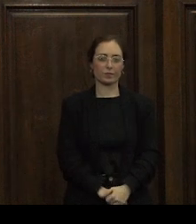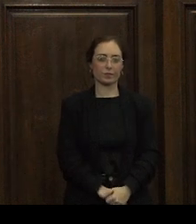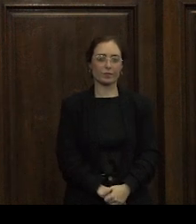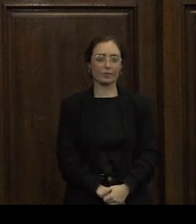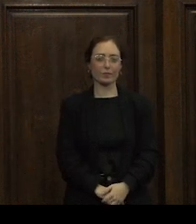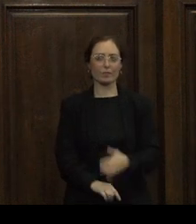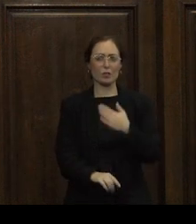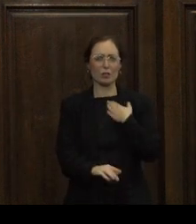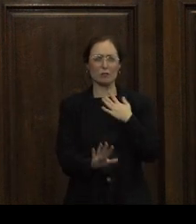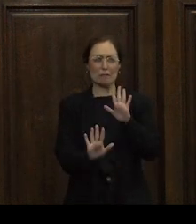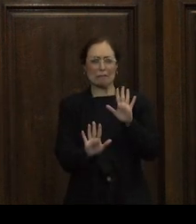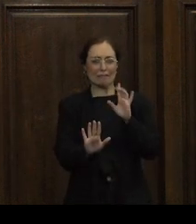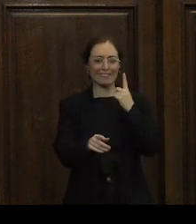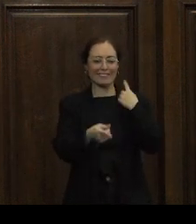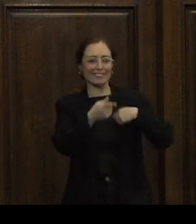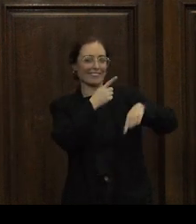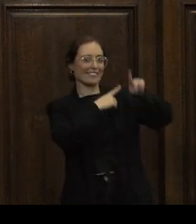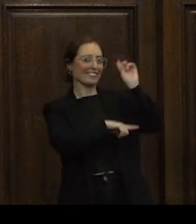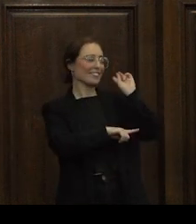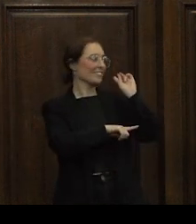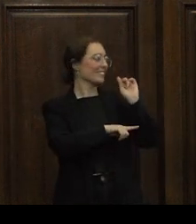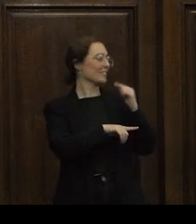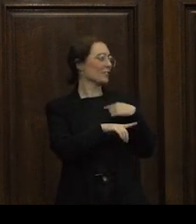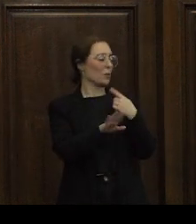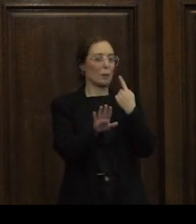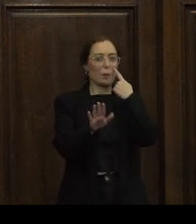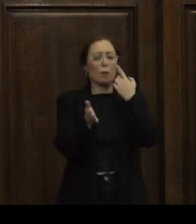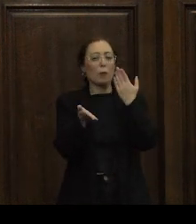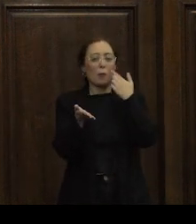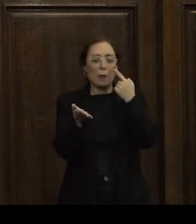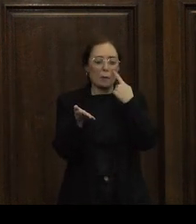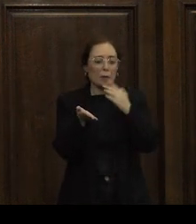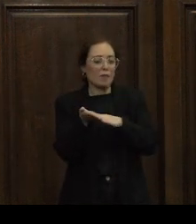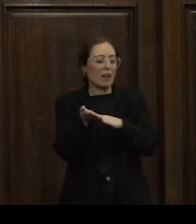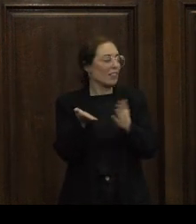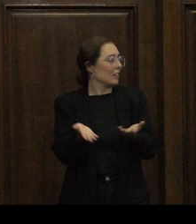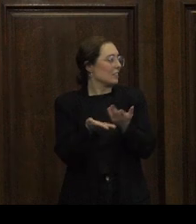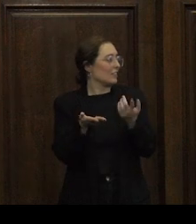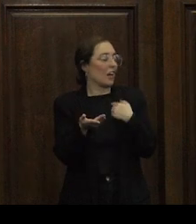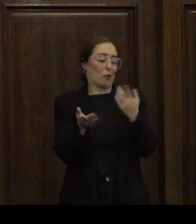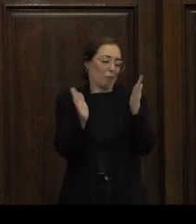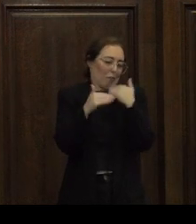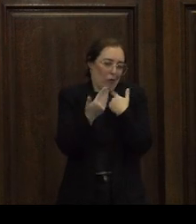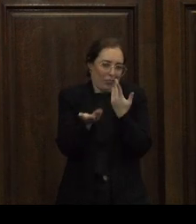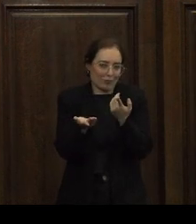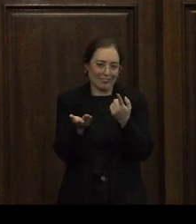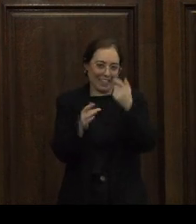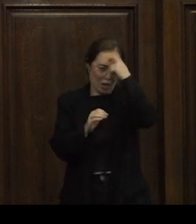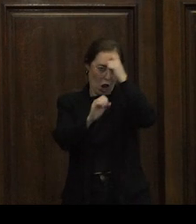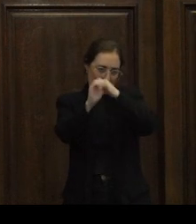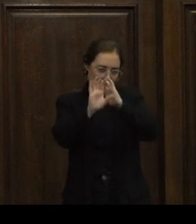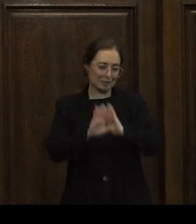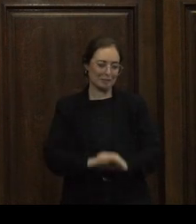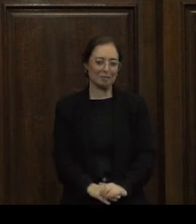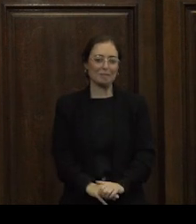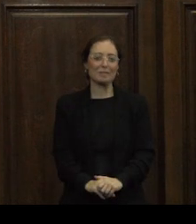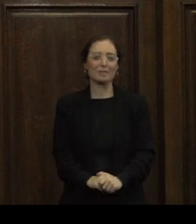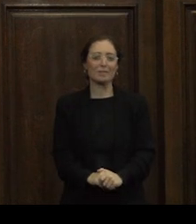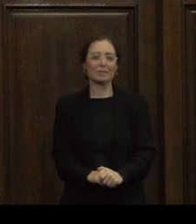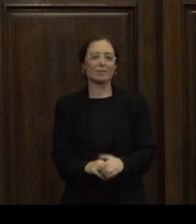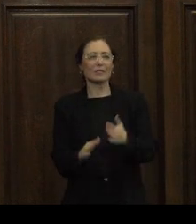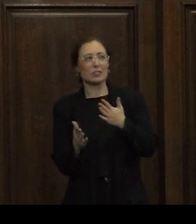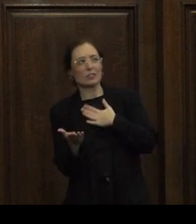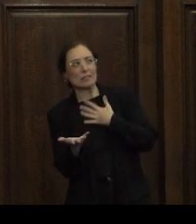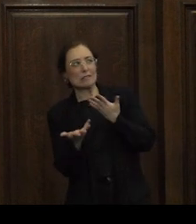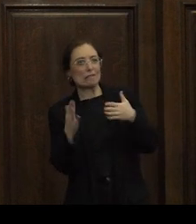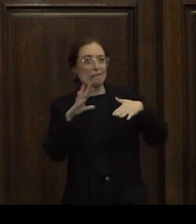Ah, me estoy yendo para atrás. Estoy probando que no soy compatible con, perdón, con las estoy